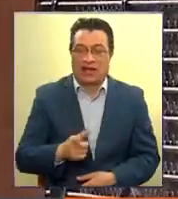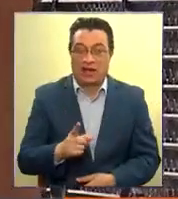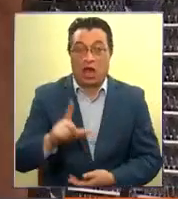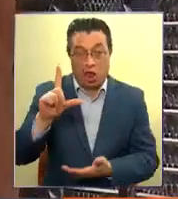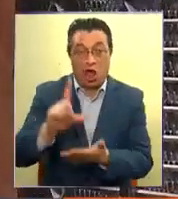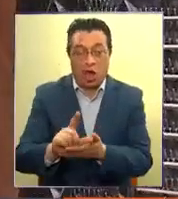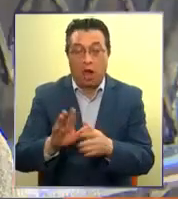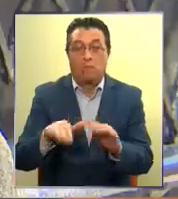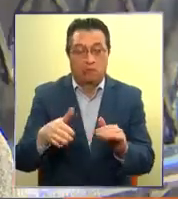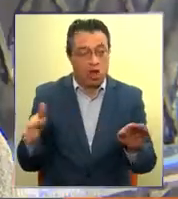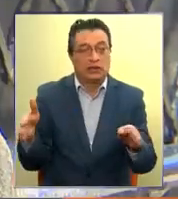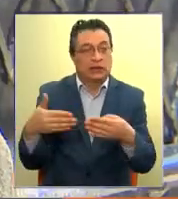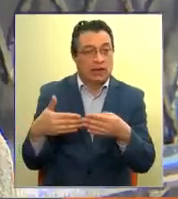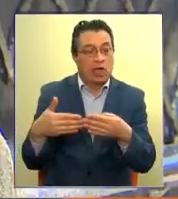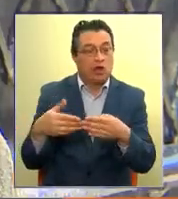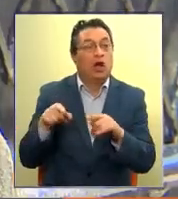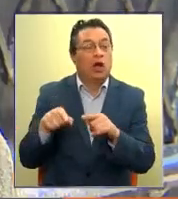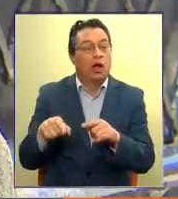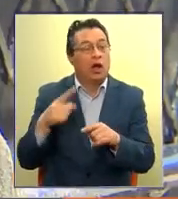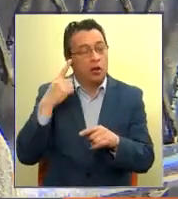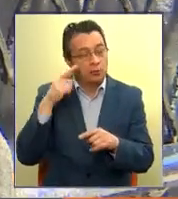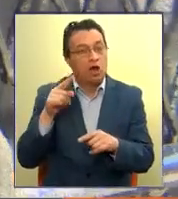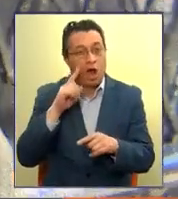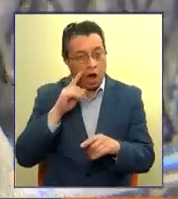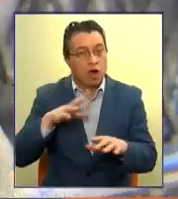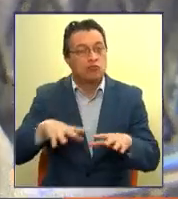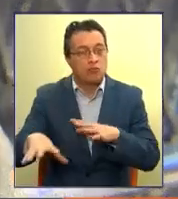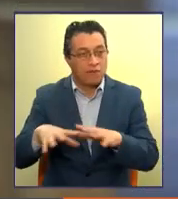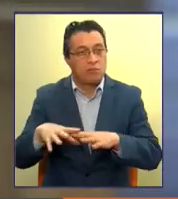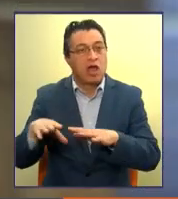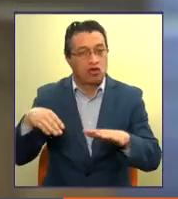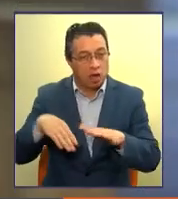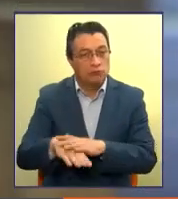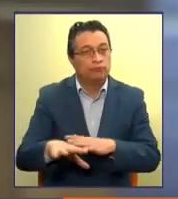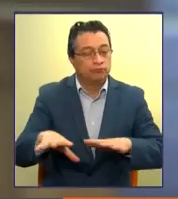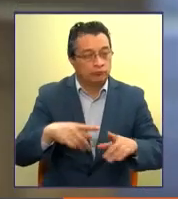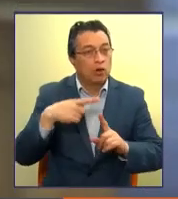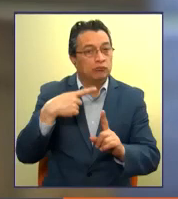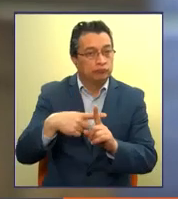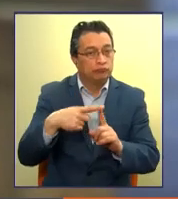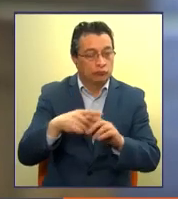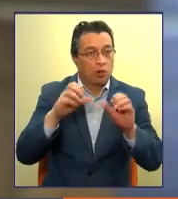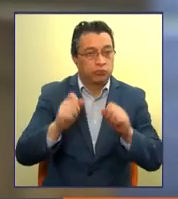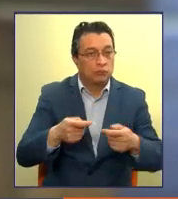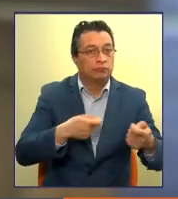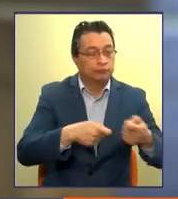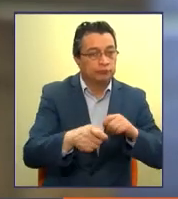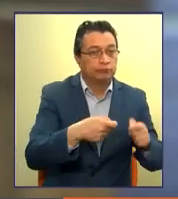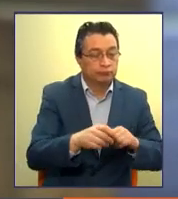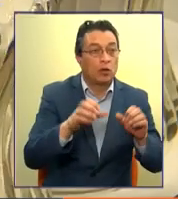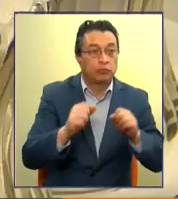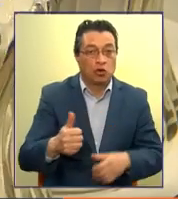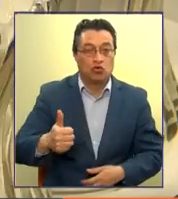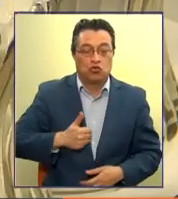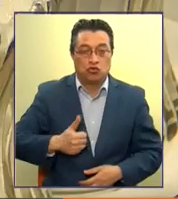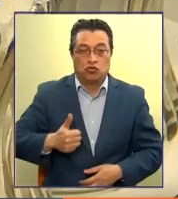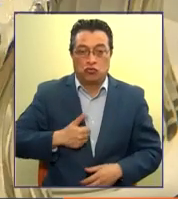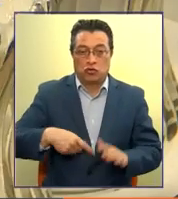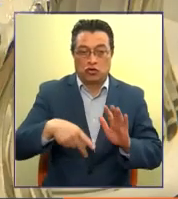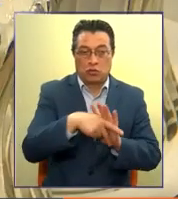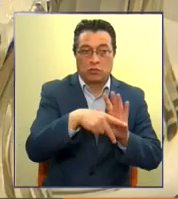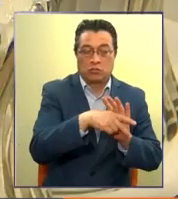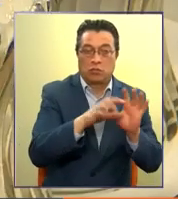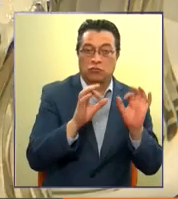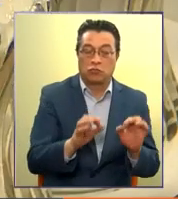sigue cerrado, tras sus puertas hay movimiento. El optimismo de volver con los clásicos y cumplir con todas las normativas